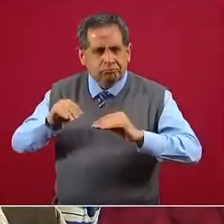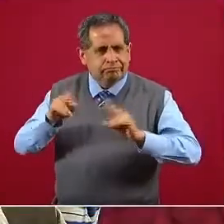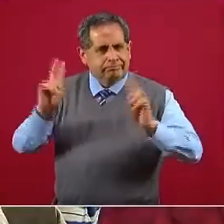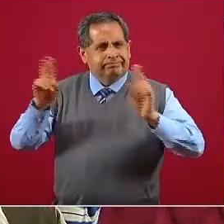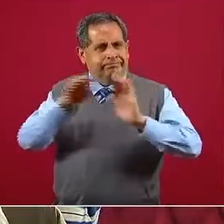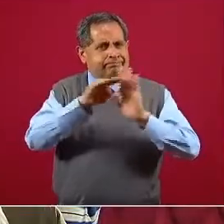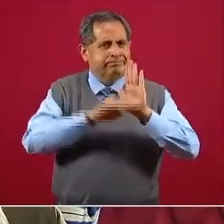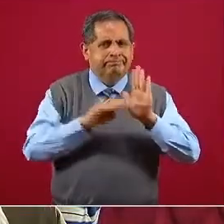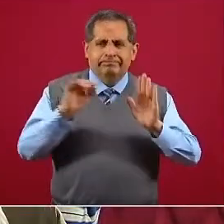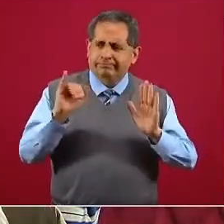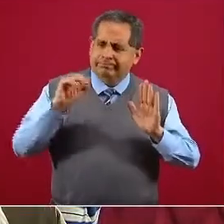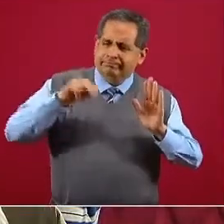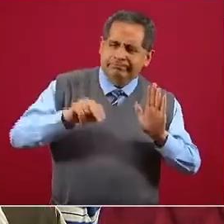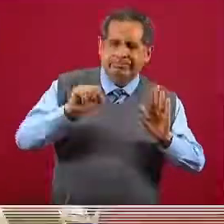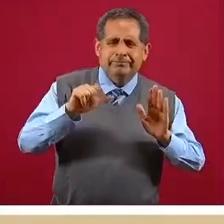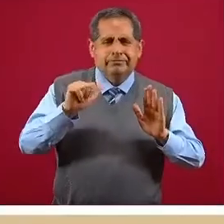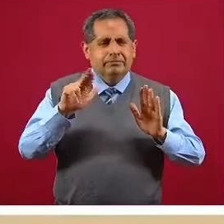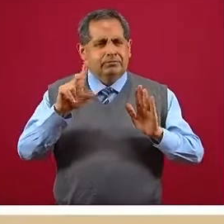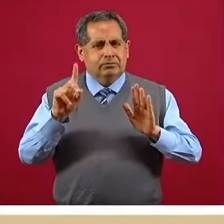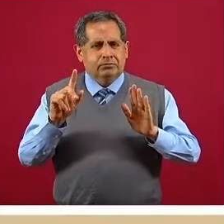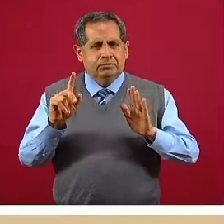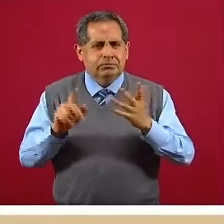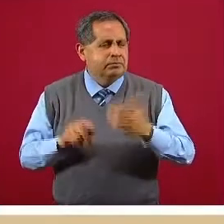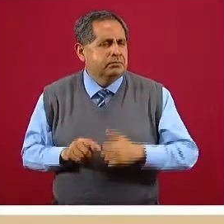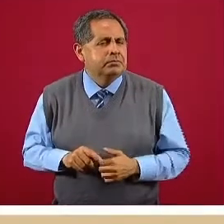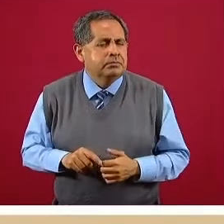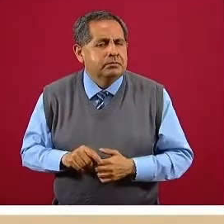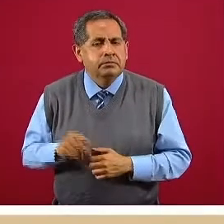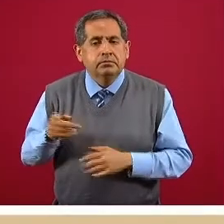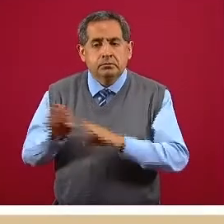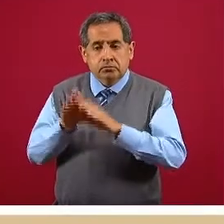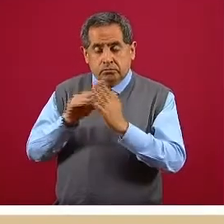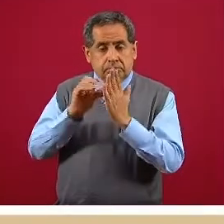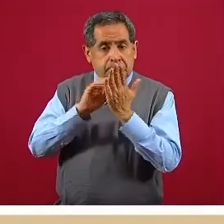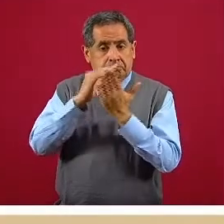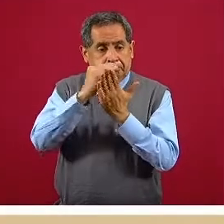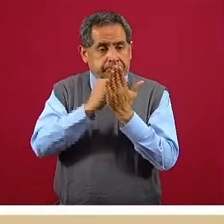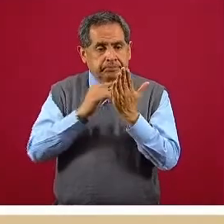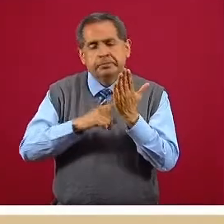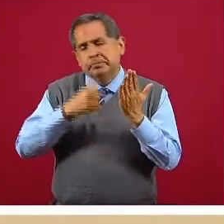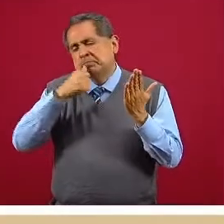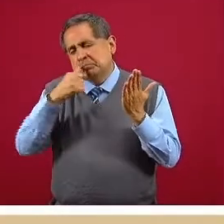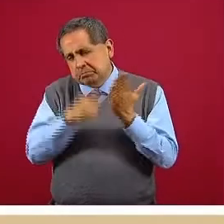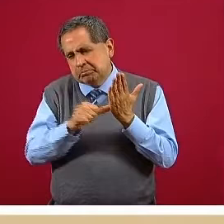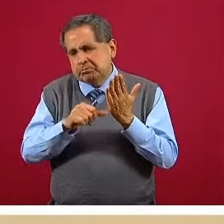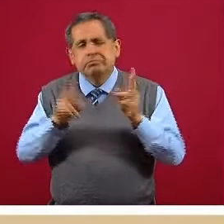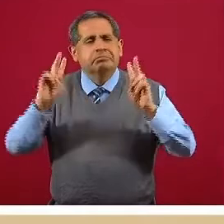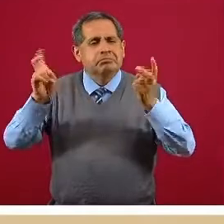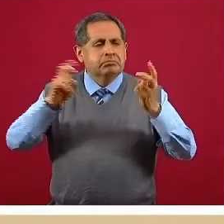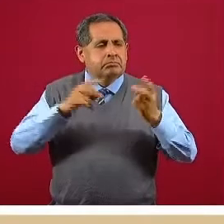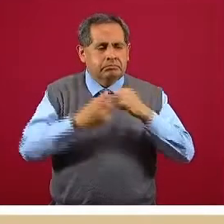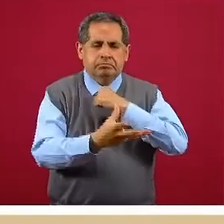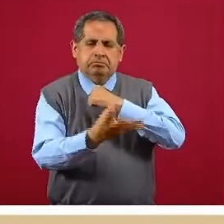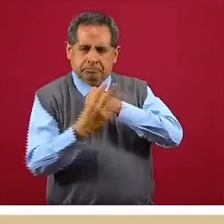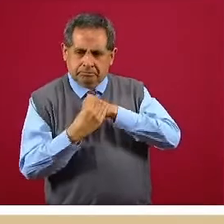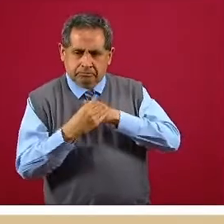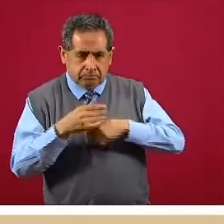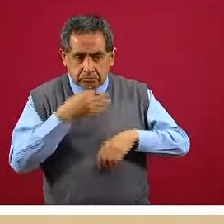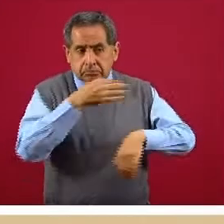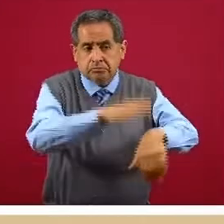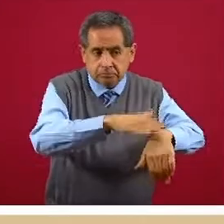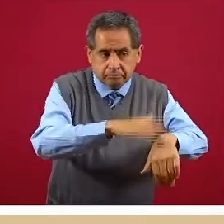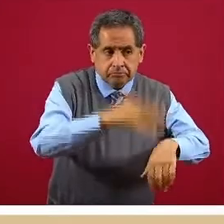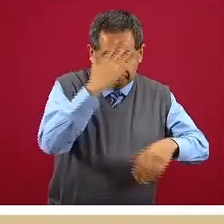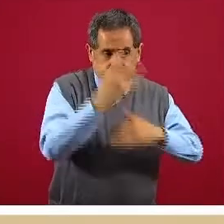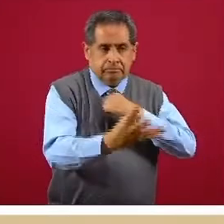ENSANUD. Se desarrollaron los cuestionarios, una carta que técnicamente se le llama de consentimiento informado,